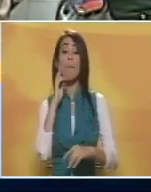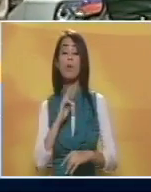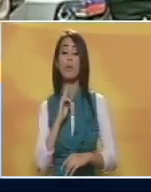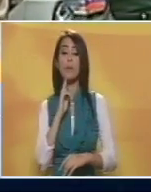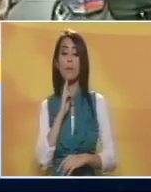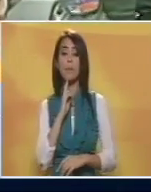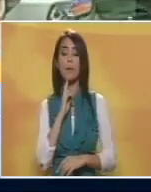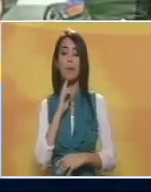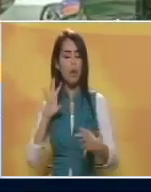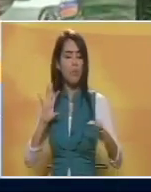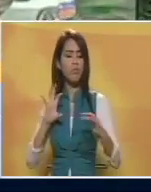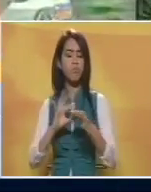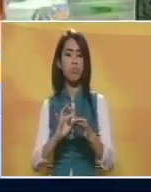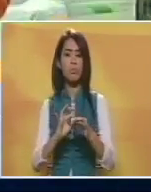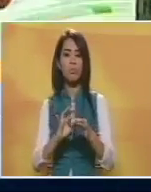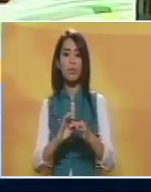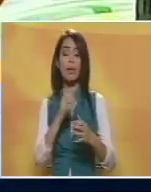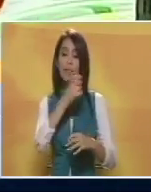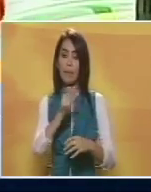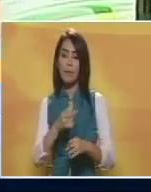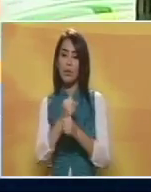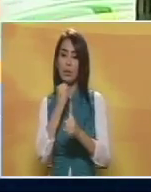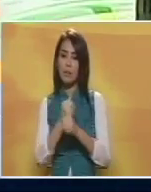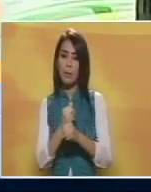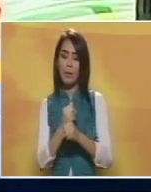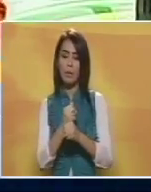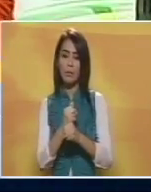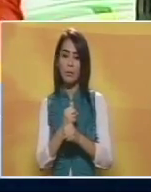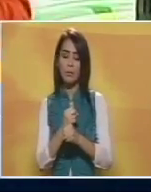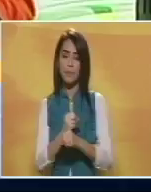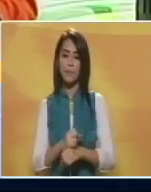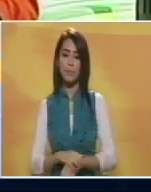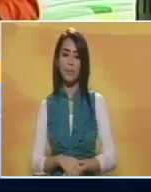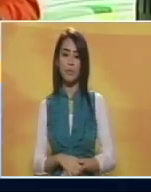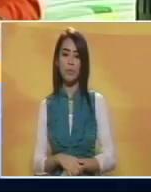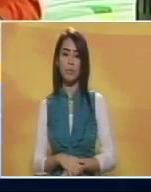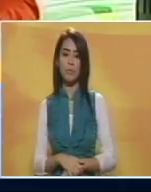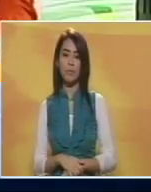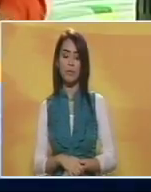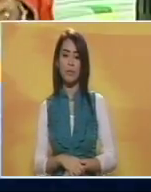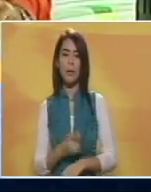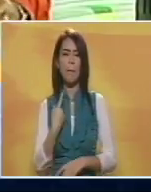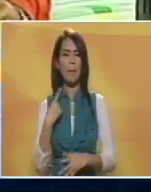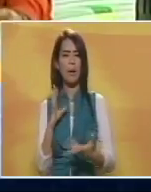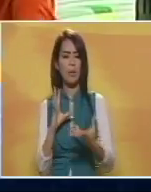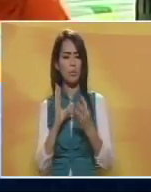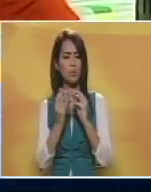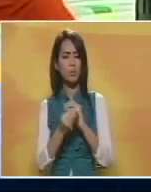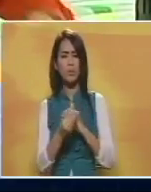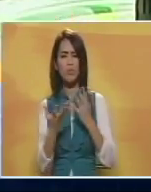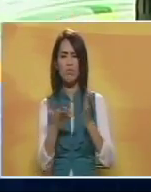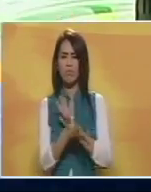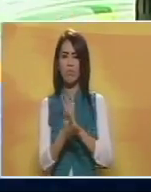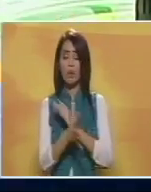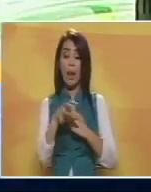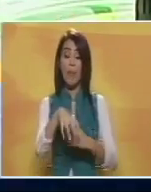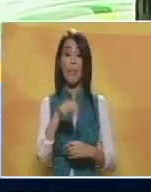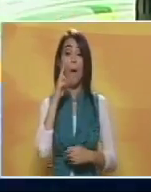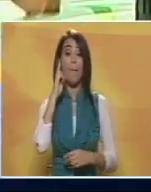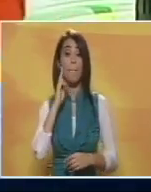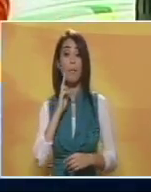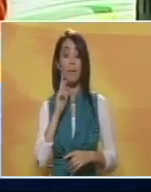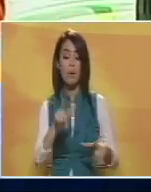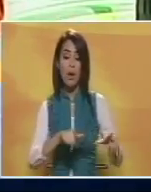clase obrera y los sectores empresariales nacionalistas para convertir al Estado Bolívar en la gran zona